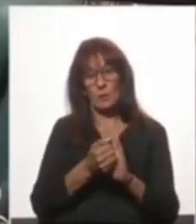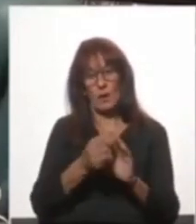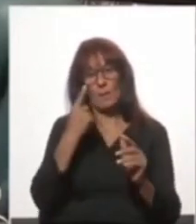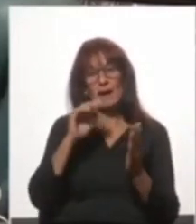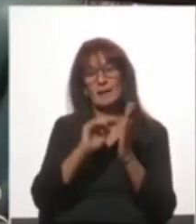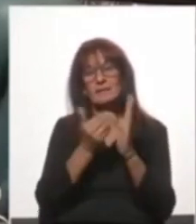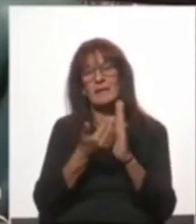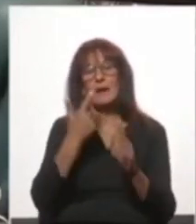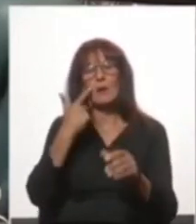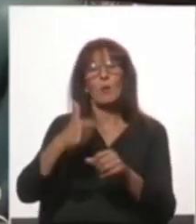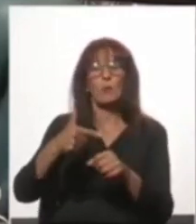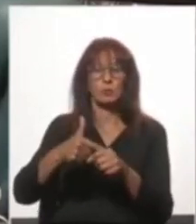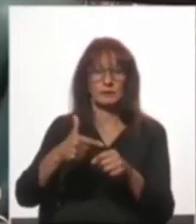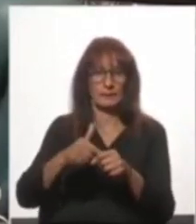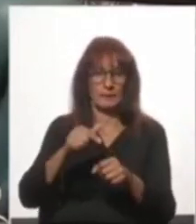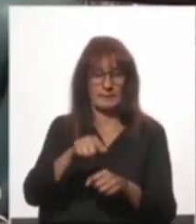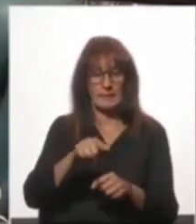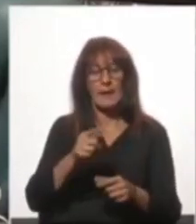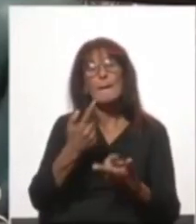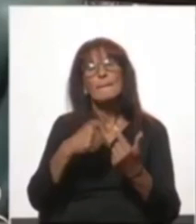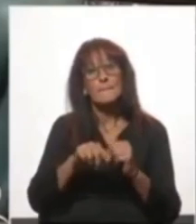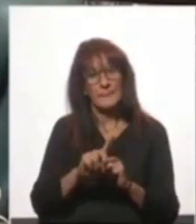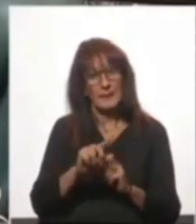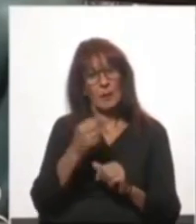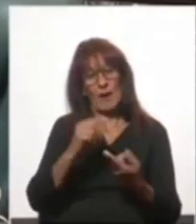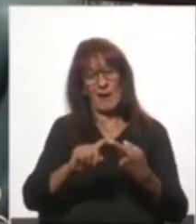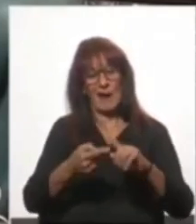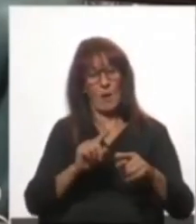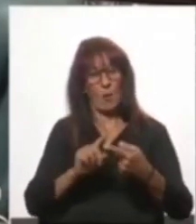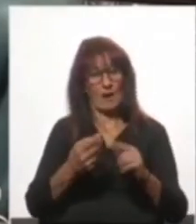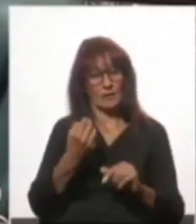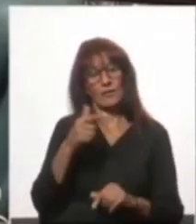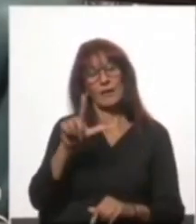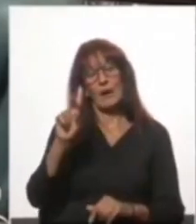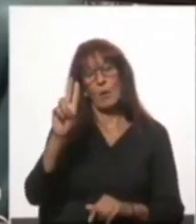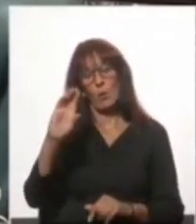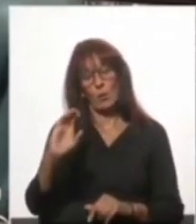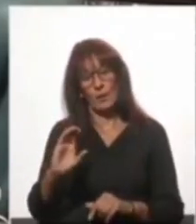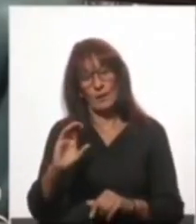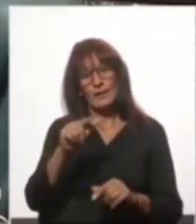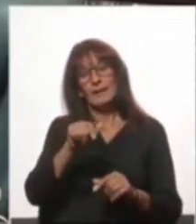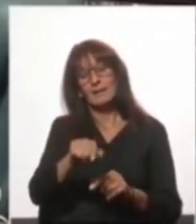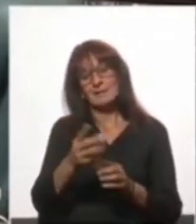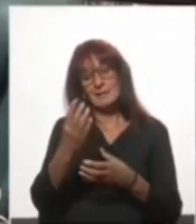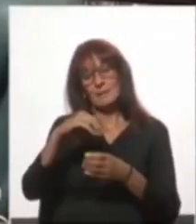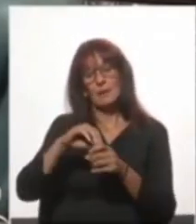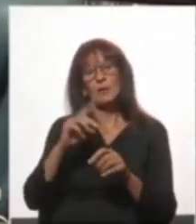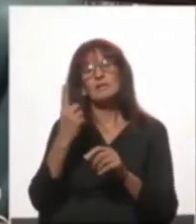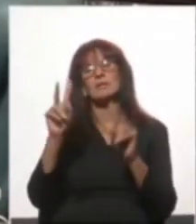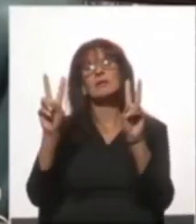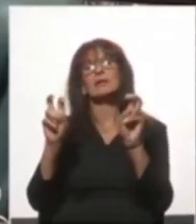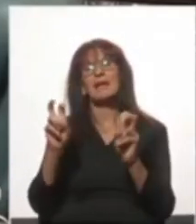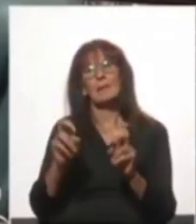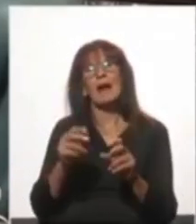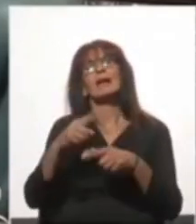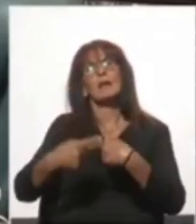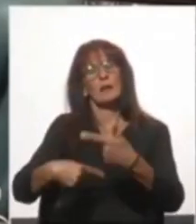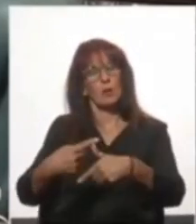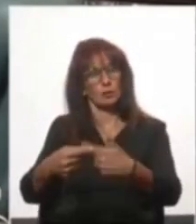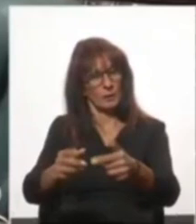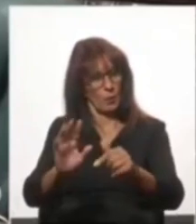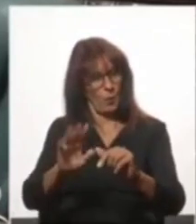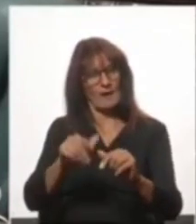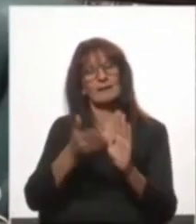desmonopolizar los combustibles. Pero justamente el acuerdo en la ley de urgencia implicó que ese era un tema que seguía sobre la mesa, que se iban a